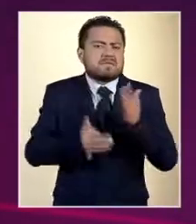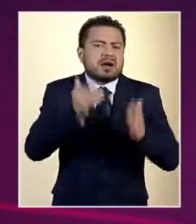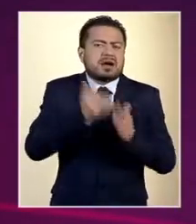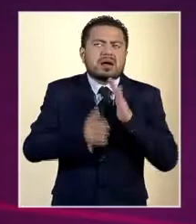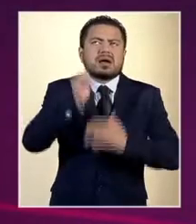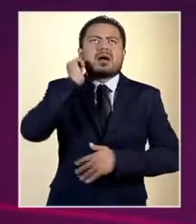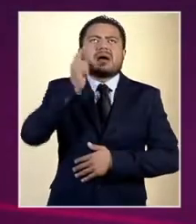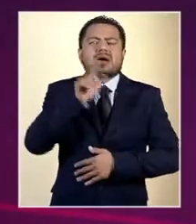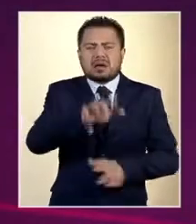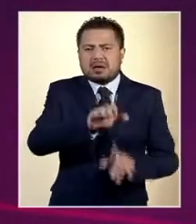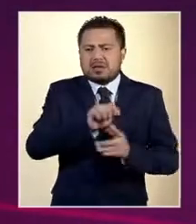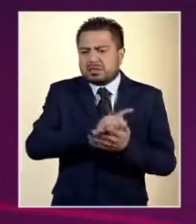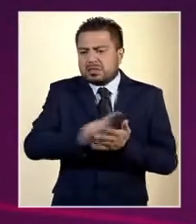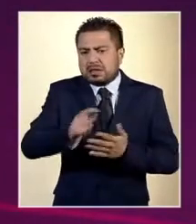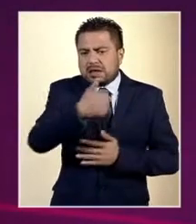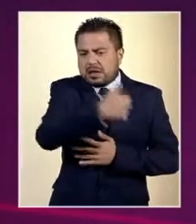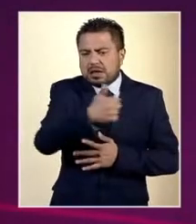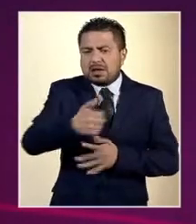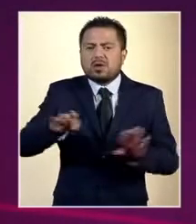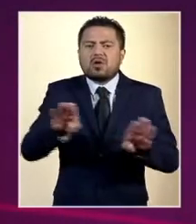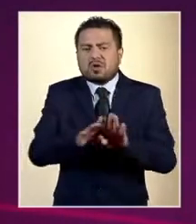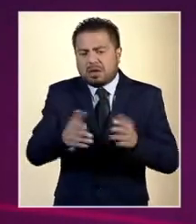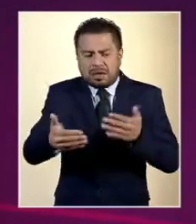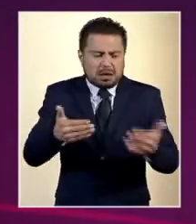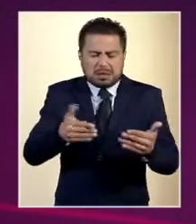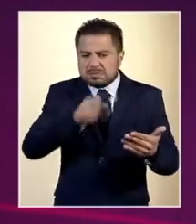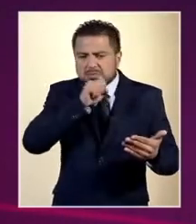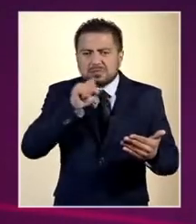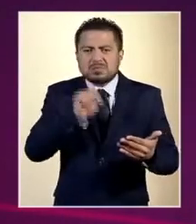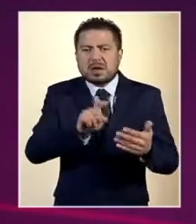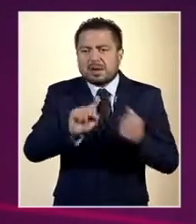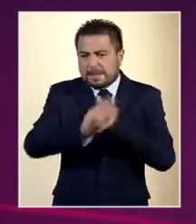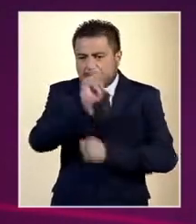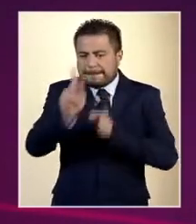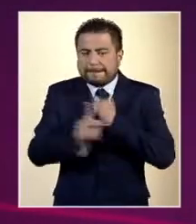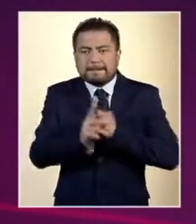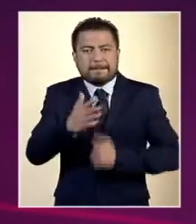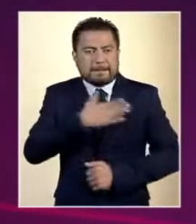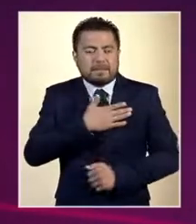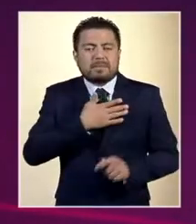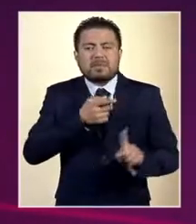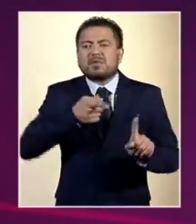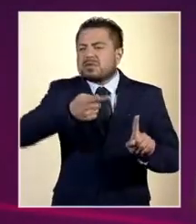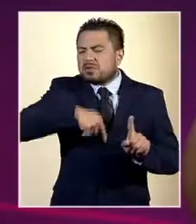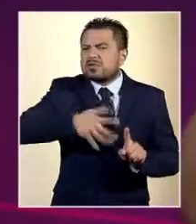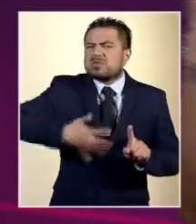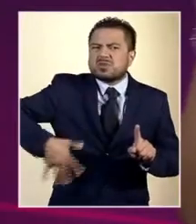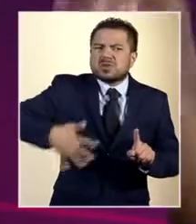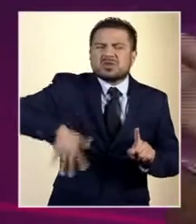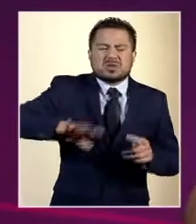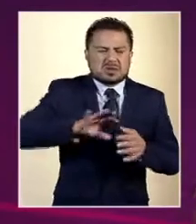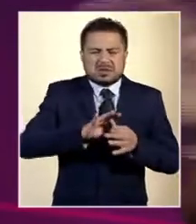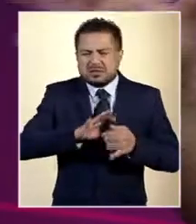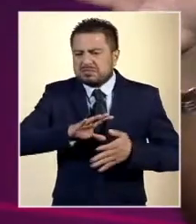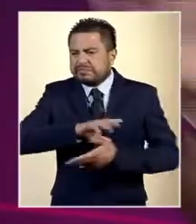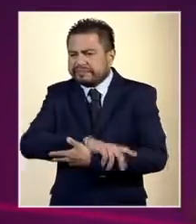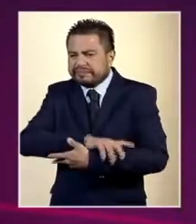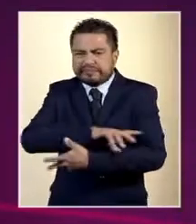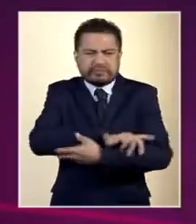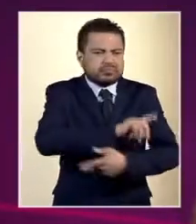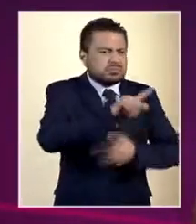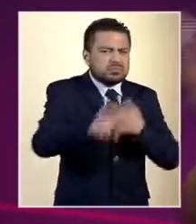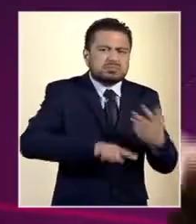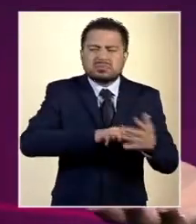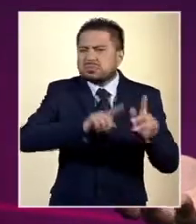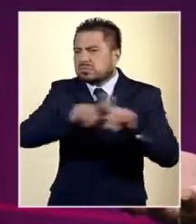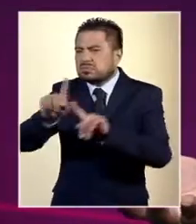la perspectiva de derechos, que es tan común también en este país. Entonces tratamos de buscar, ¿no?, aliados en todos lados. A